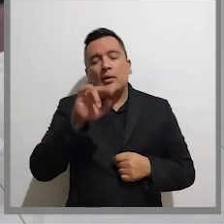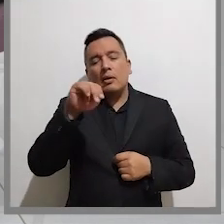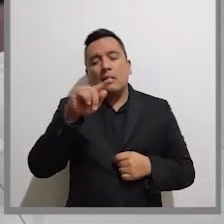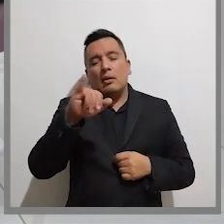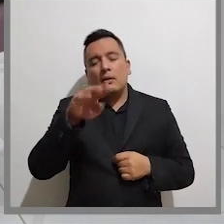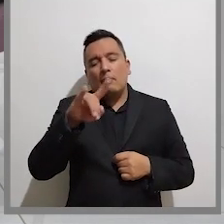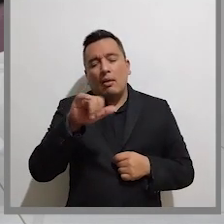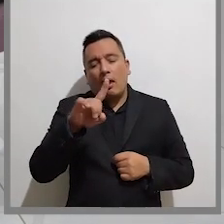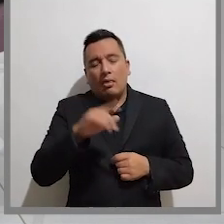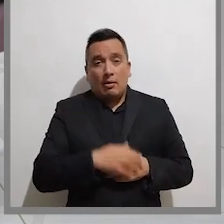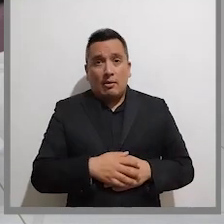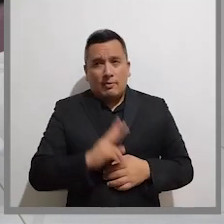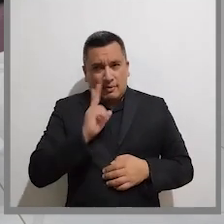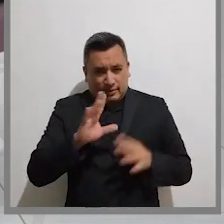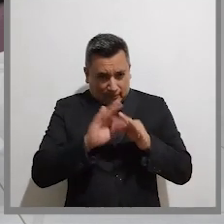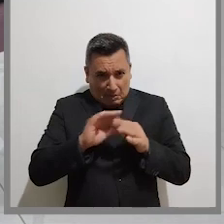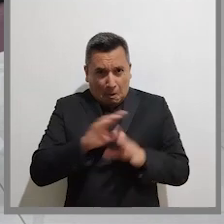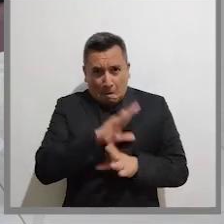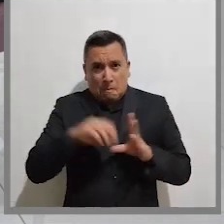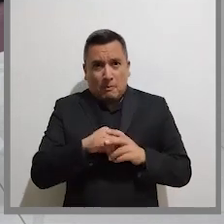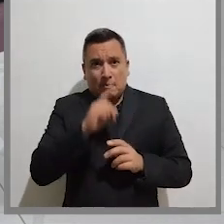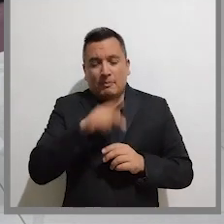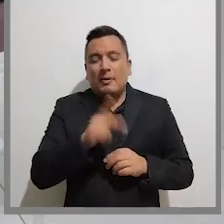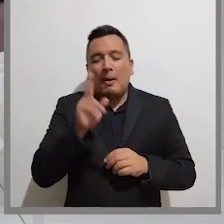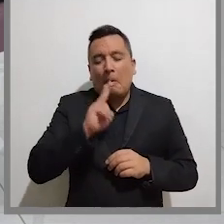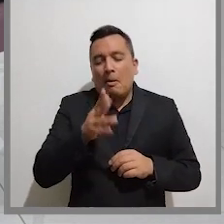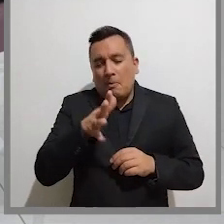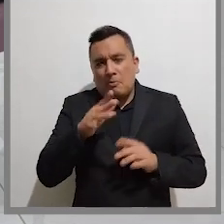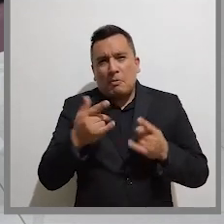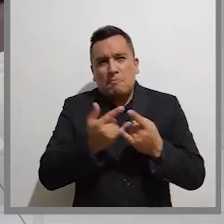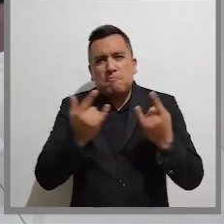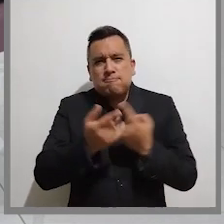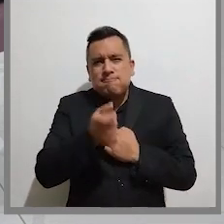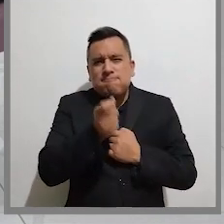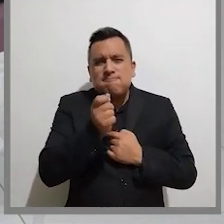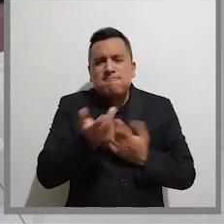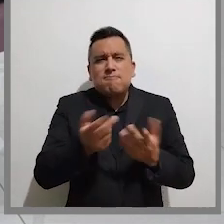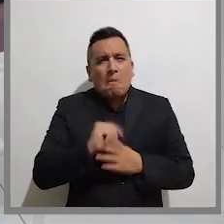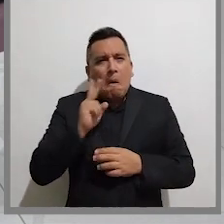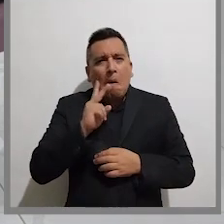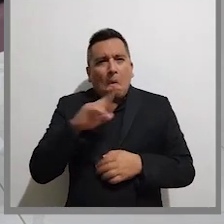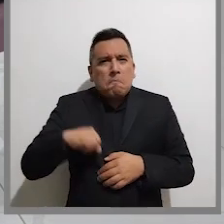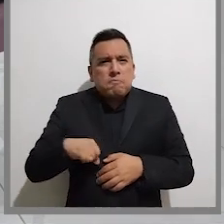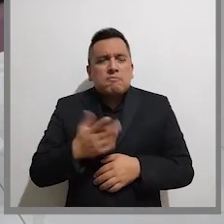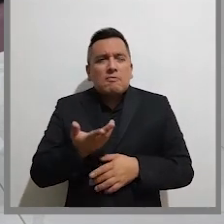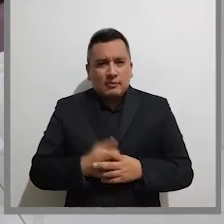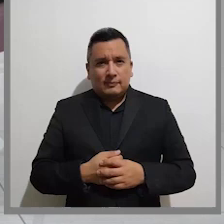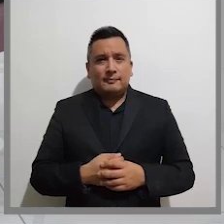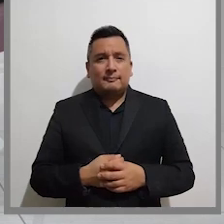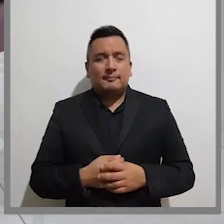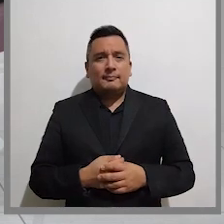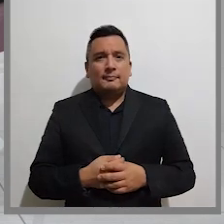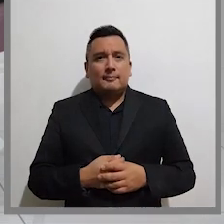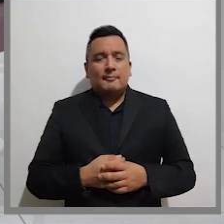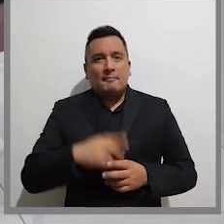más o menos, sin darle todo, porque si no, no les vamos a adelantar aquí todo lo que trata la serie. Pero si nos pudieras platicar un poquito más o menos del